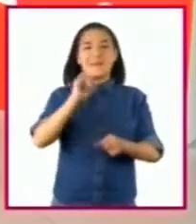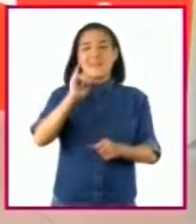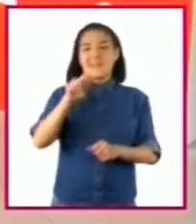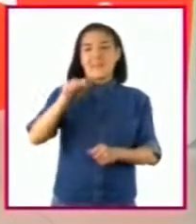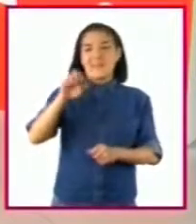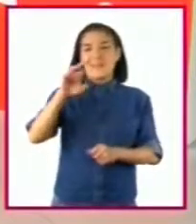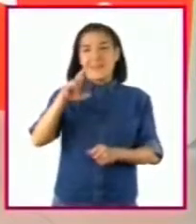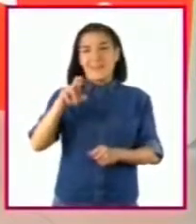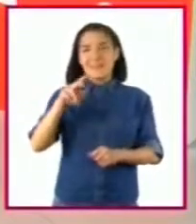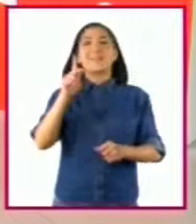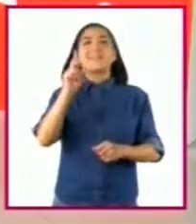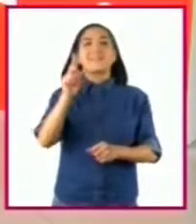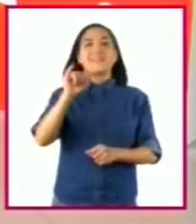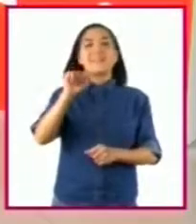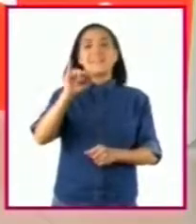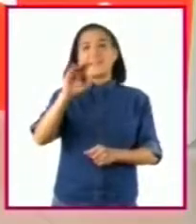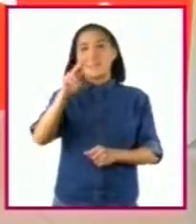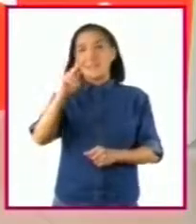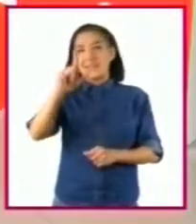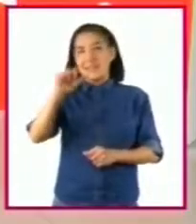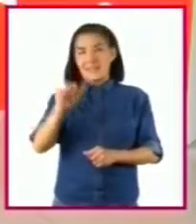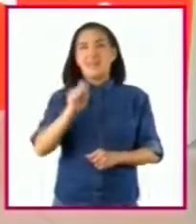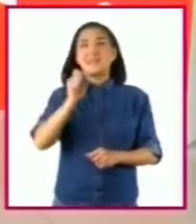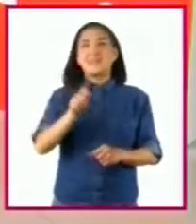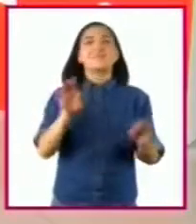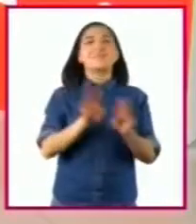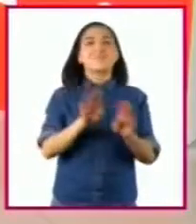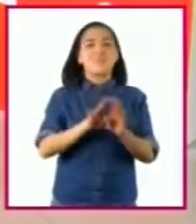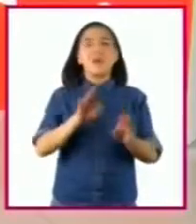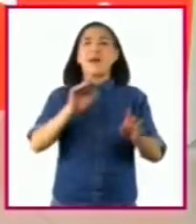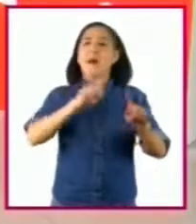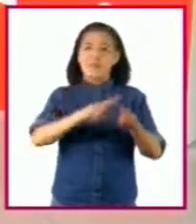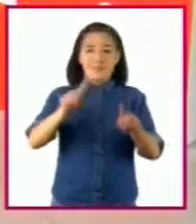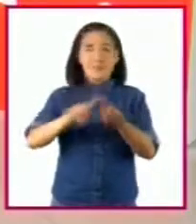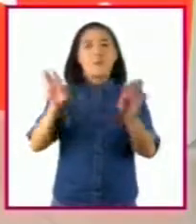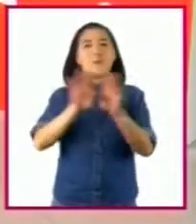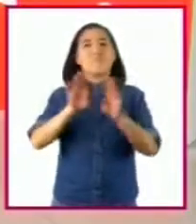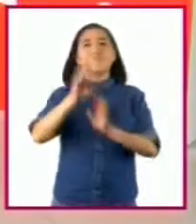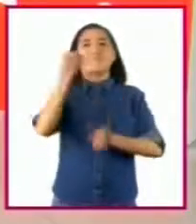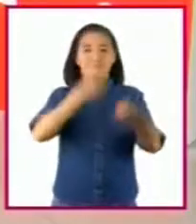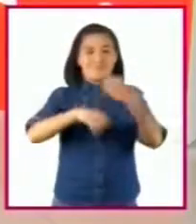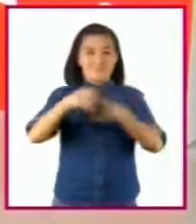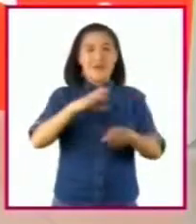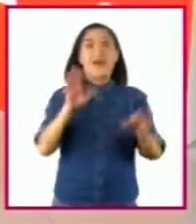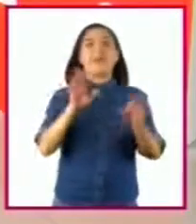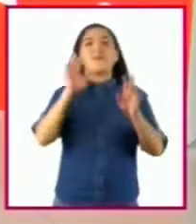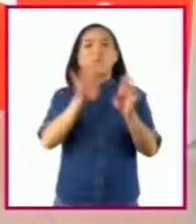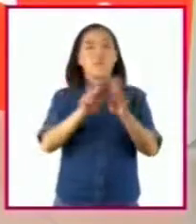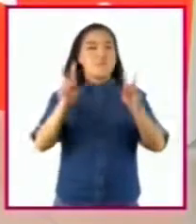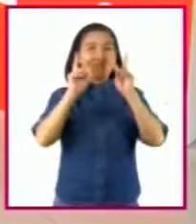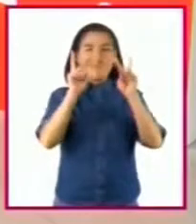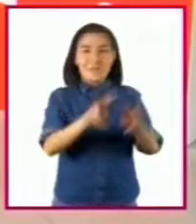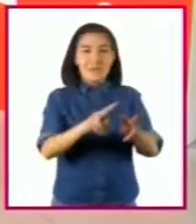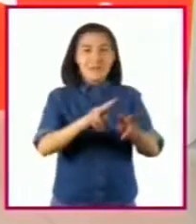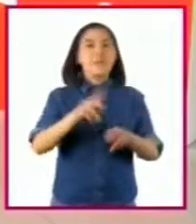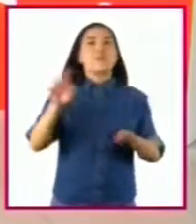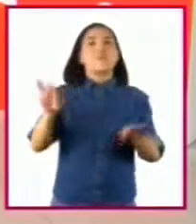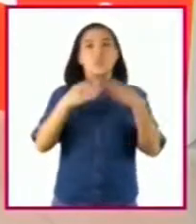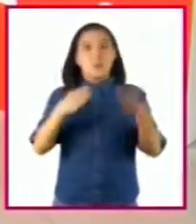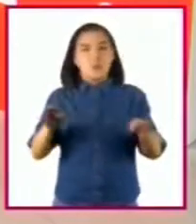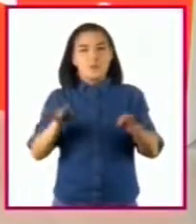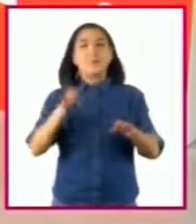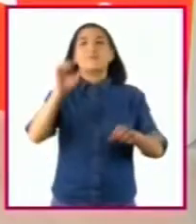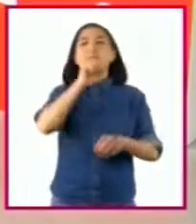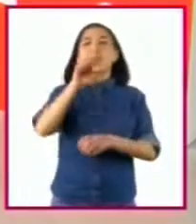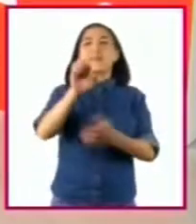interdisciplina. La creatividad de los artistas abre la posibilidad de crear obras que incluyan elementos visuales, sonoros y